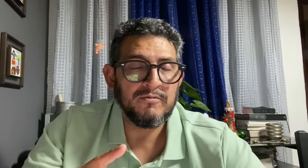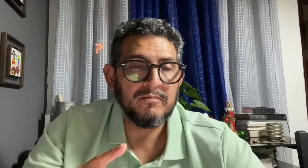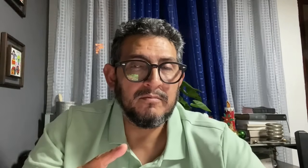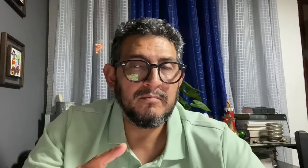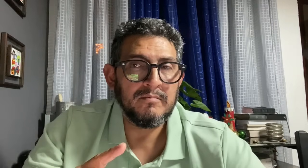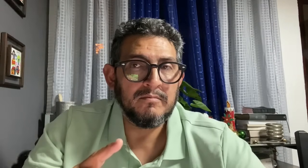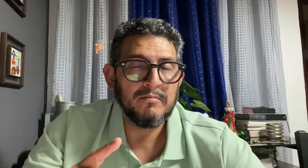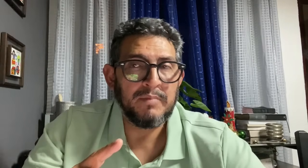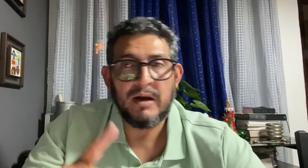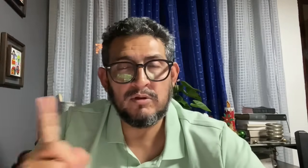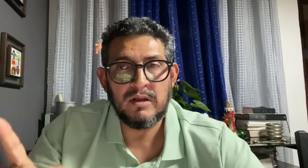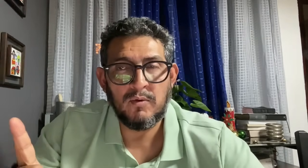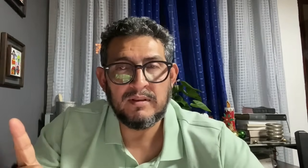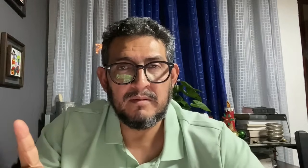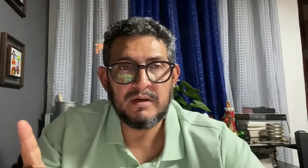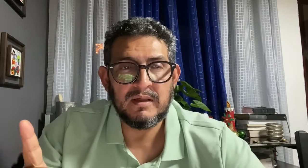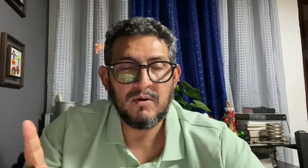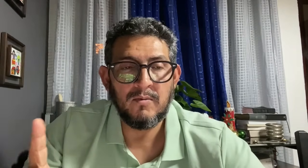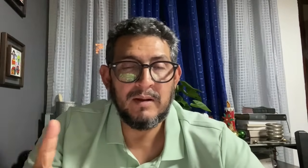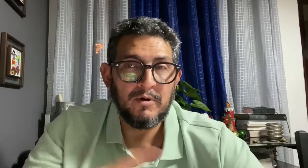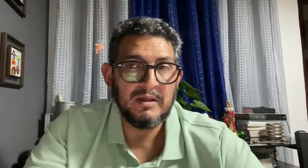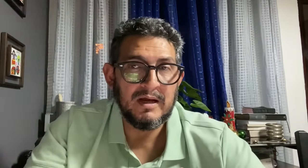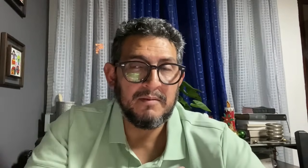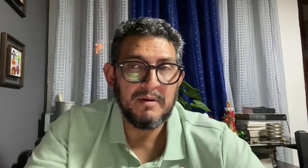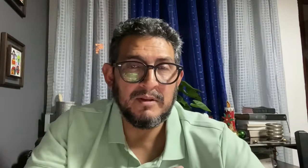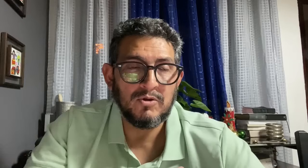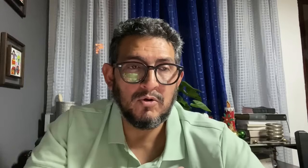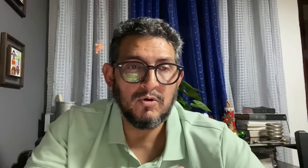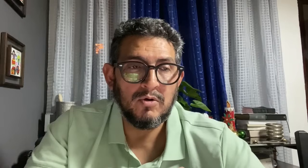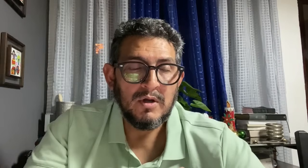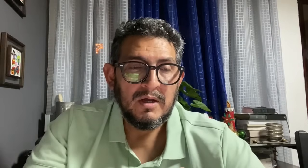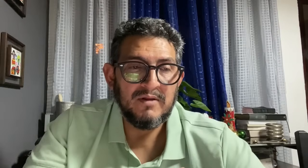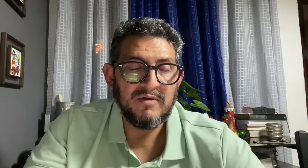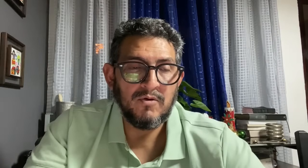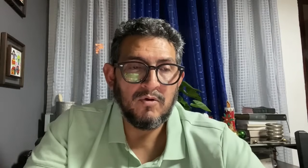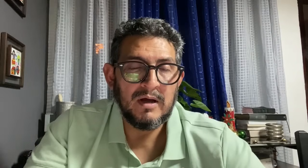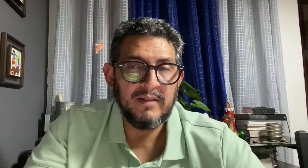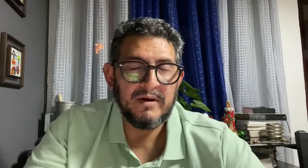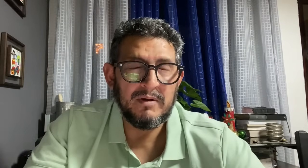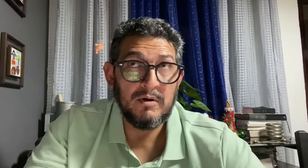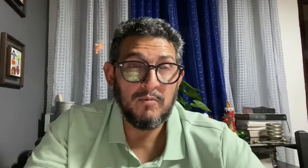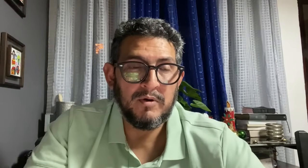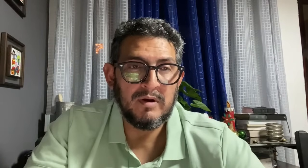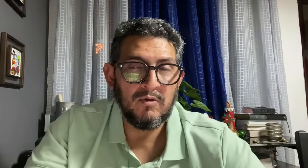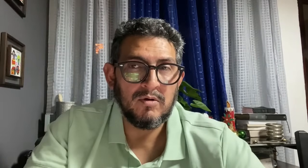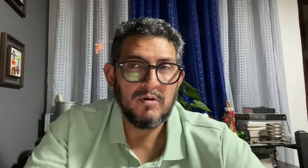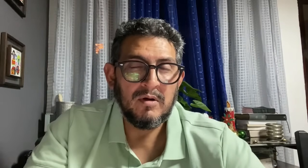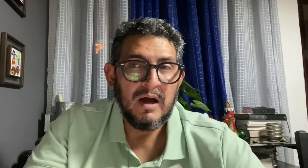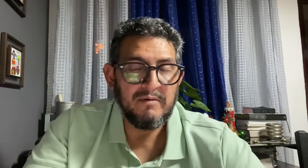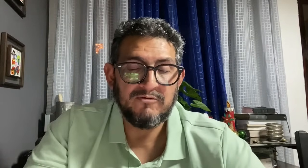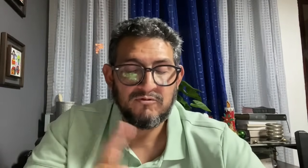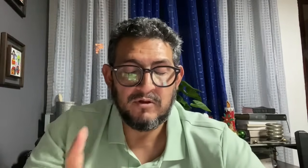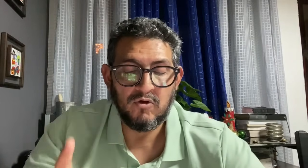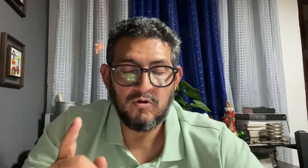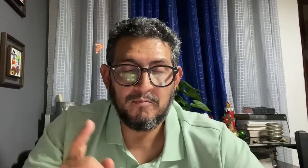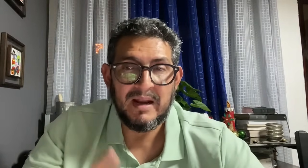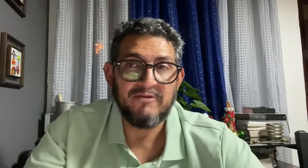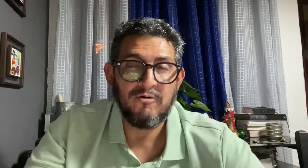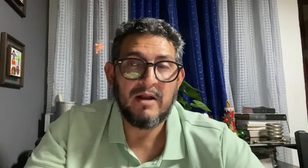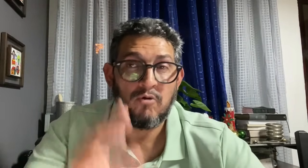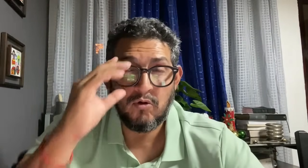abrazos para los delincuentes, ¿verdad? Como la política que implementó el señor Andrés Manuel López Obrador. Abrazos y